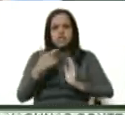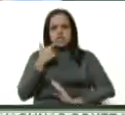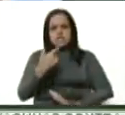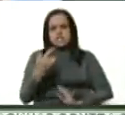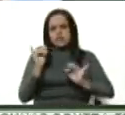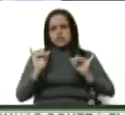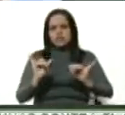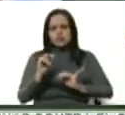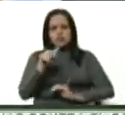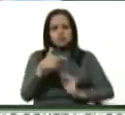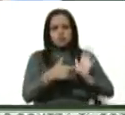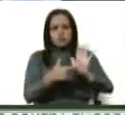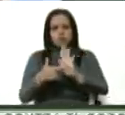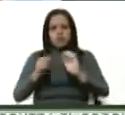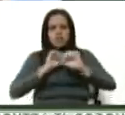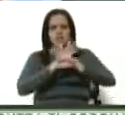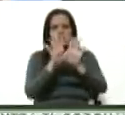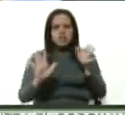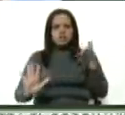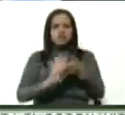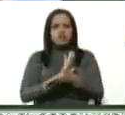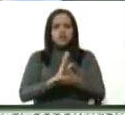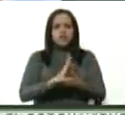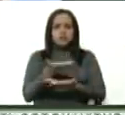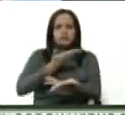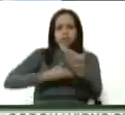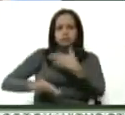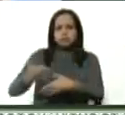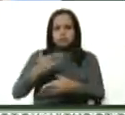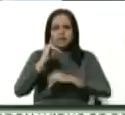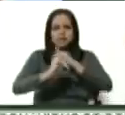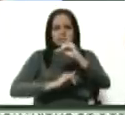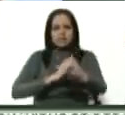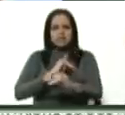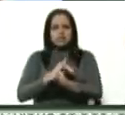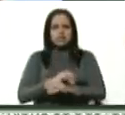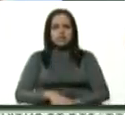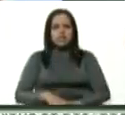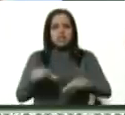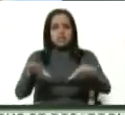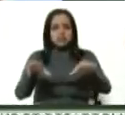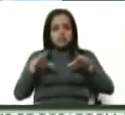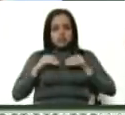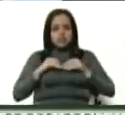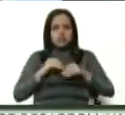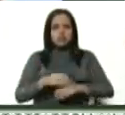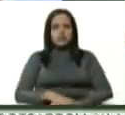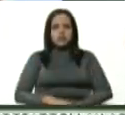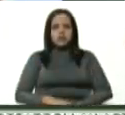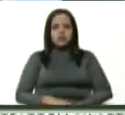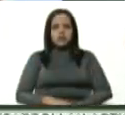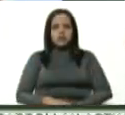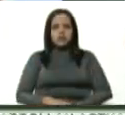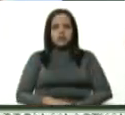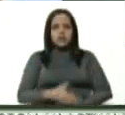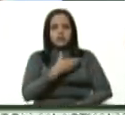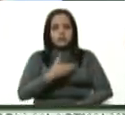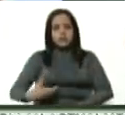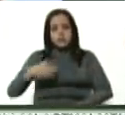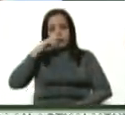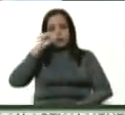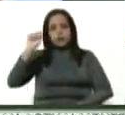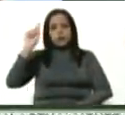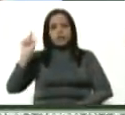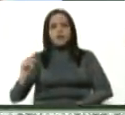es una señal clara en términos de diplomáticos, de reconocimiento, pero en todo caso es un